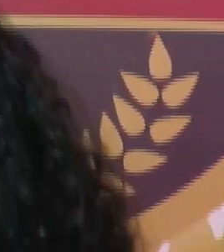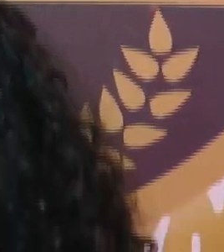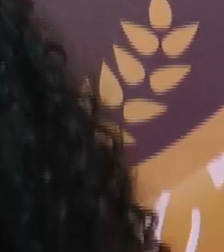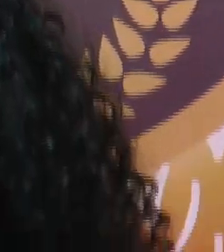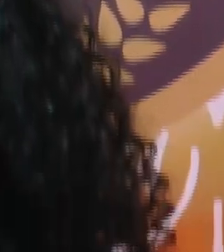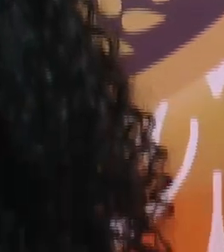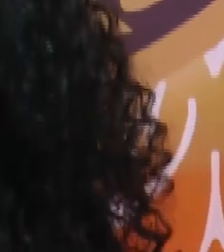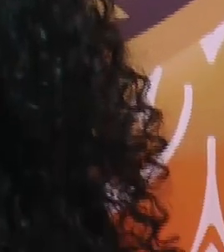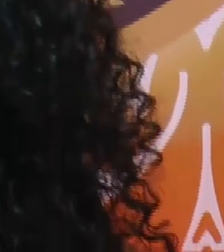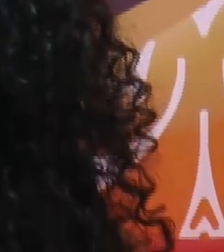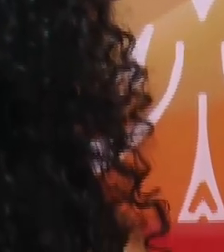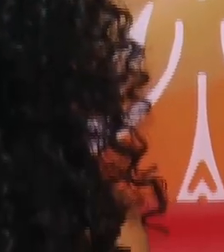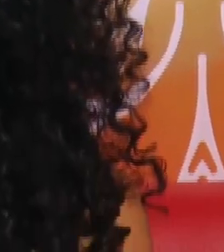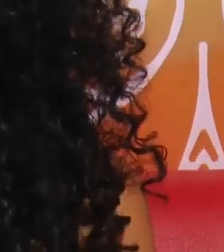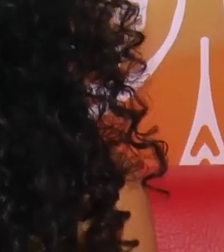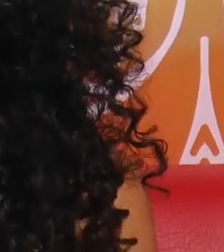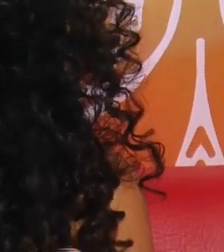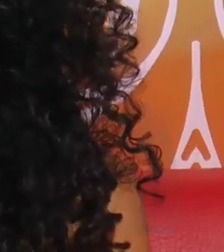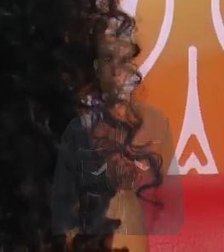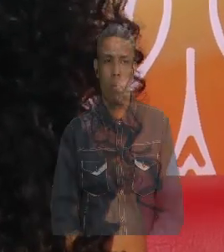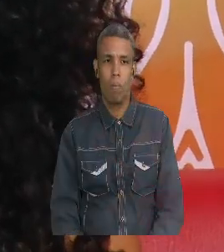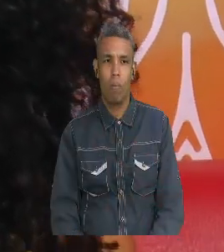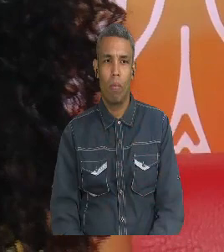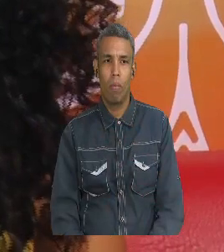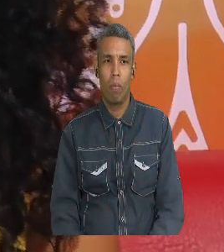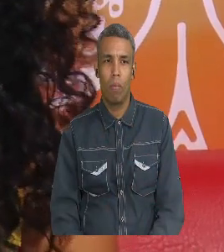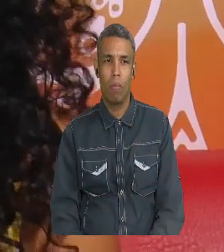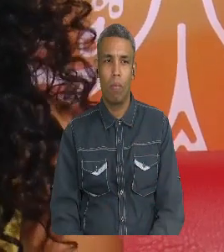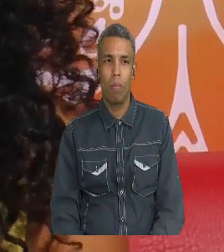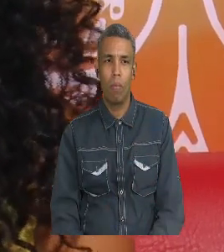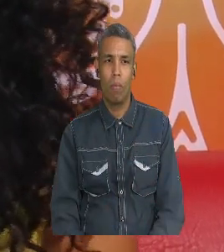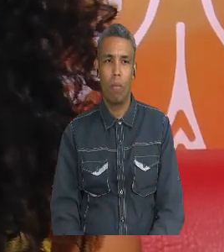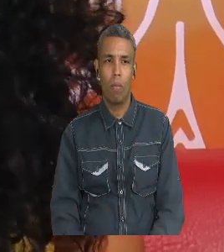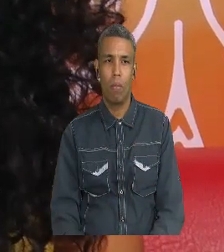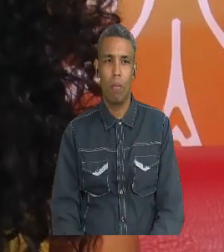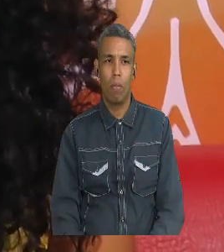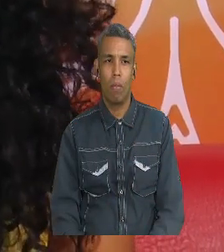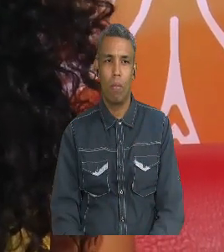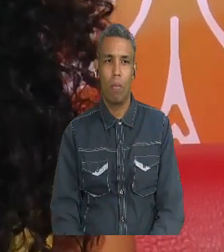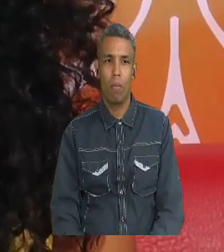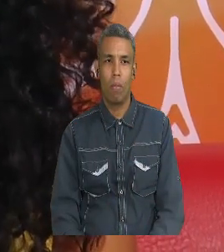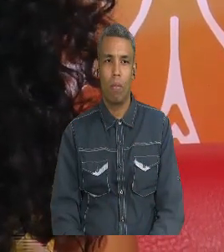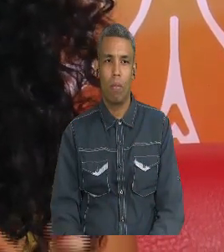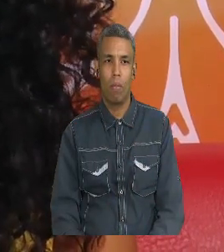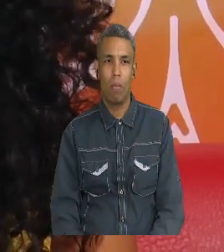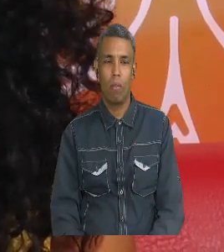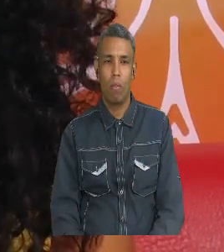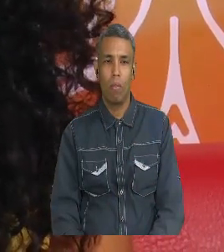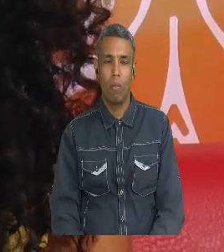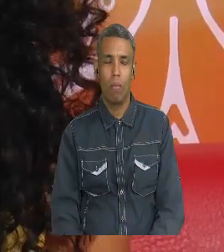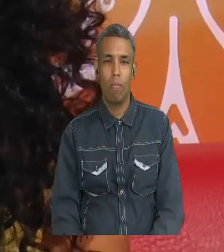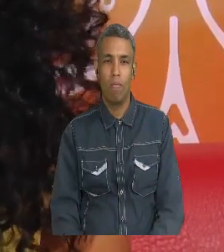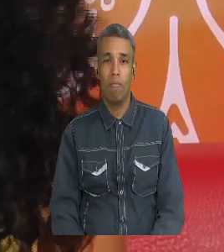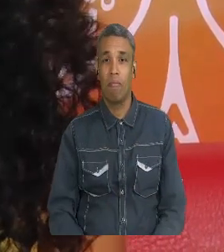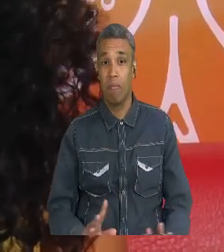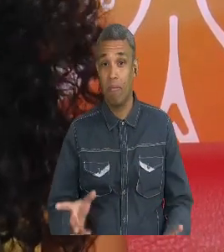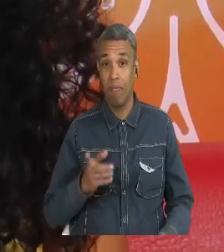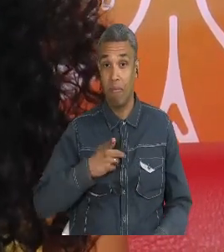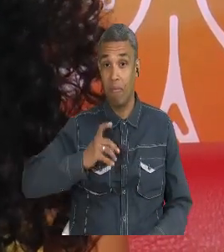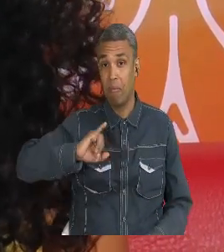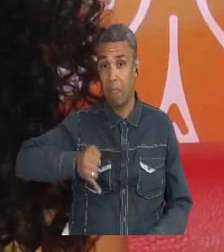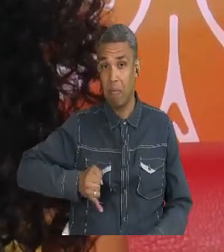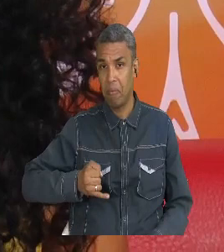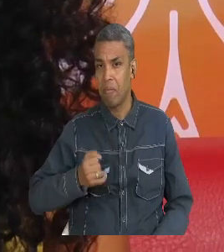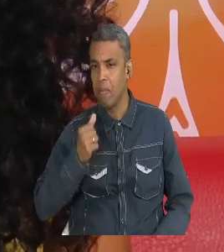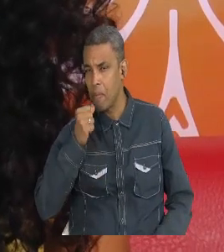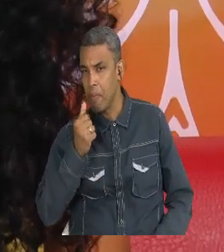Les cuento que ya se llegó el jueves, ya huele a fin de semana, ya huele a fiesta, ya huele a parranda, y yo me encuentro muy feliz